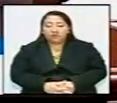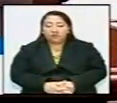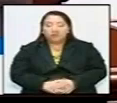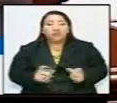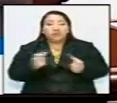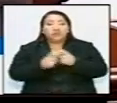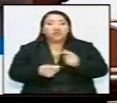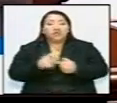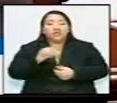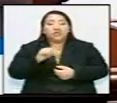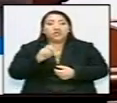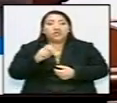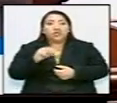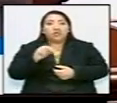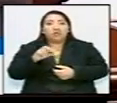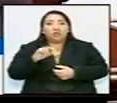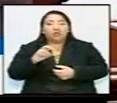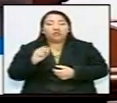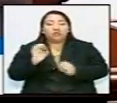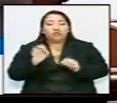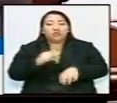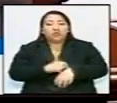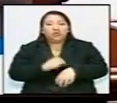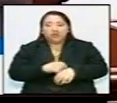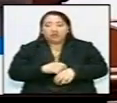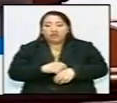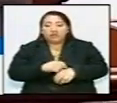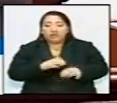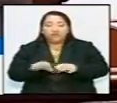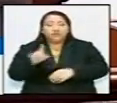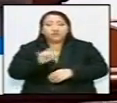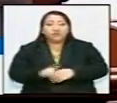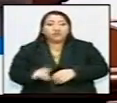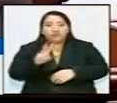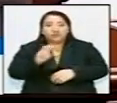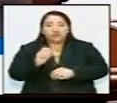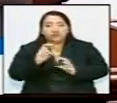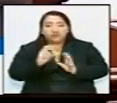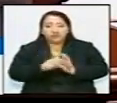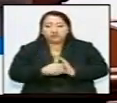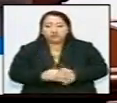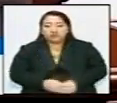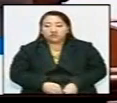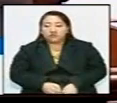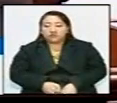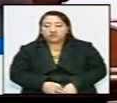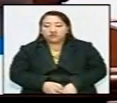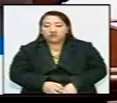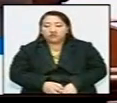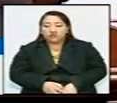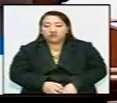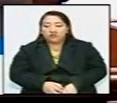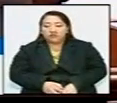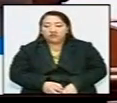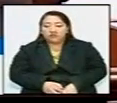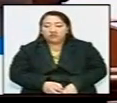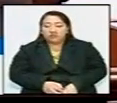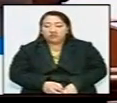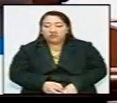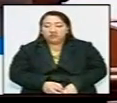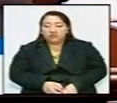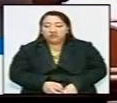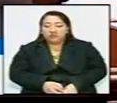Ponce Villarreal Vargas, por el mismo tiempo que ha hecho uso de 20 minutos la congresista que la